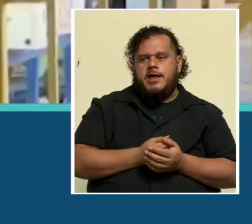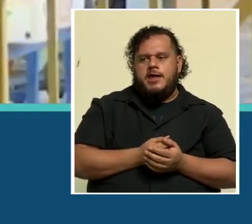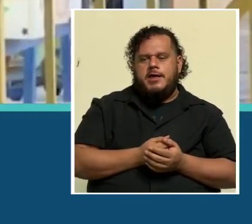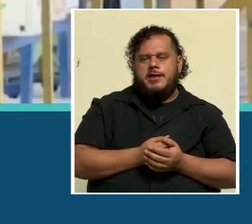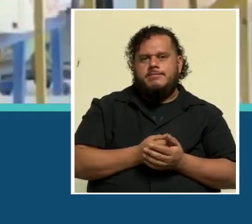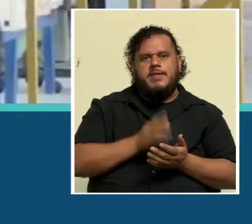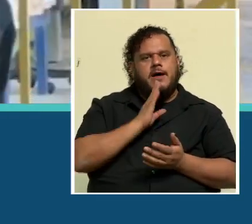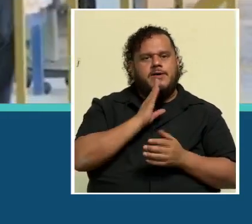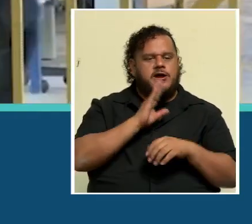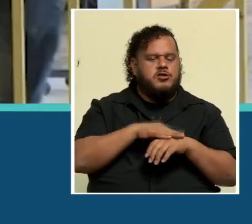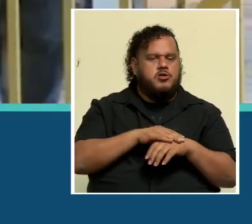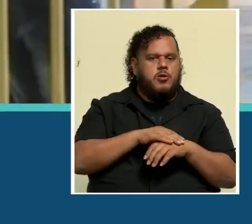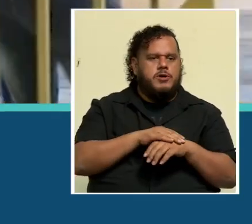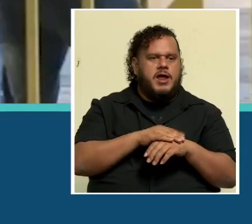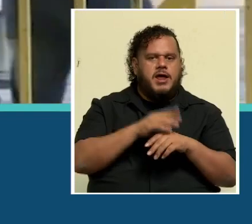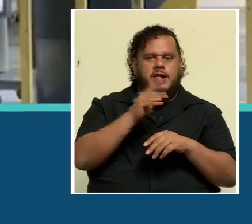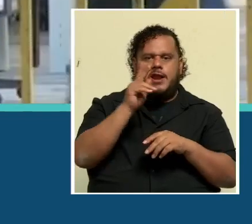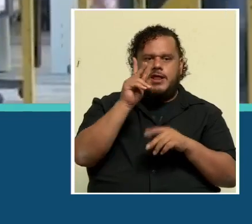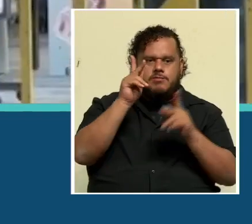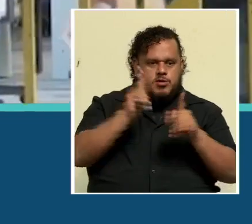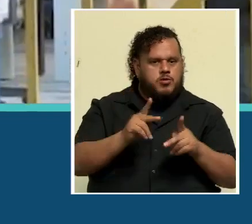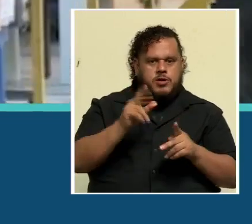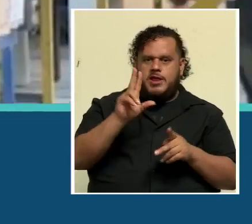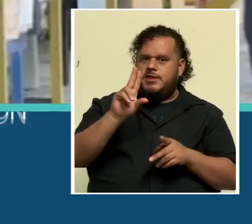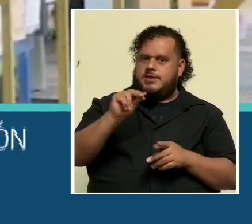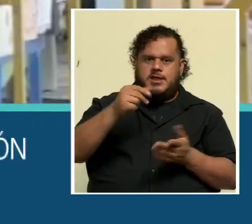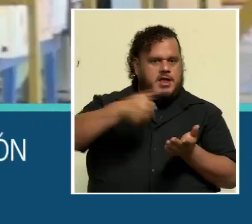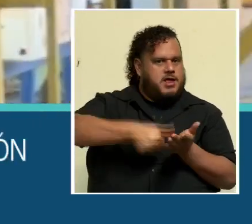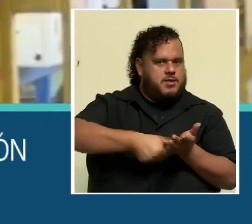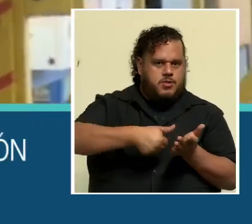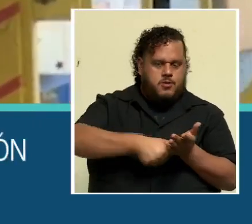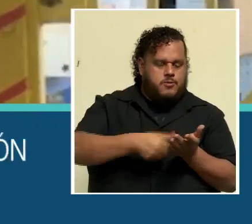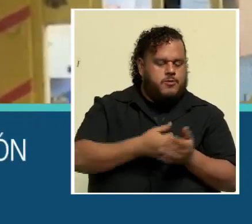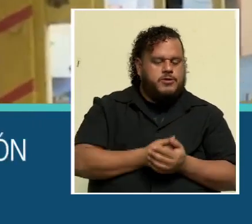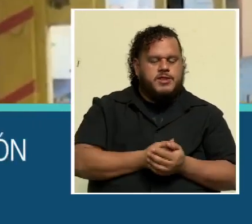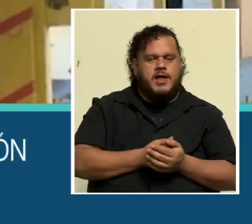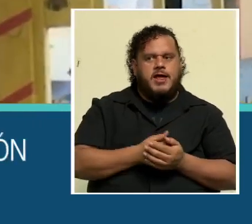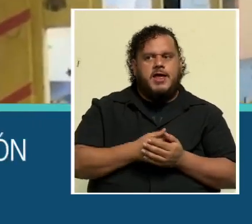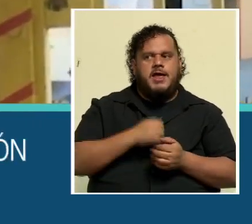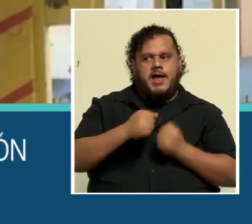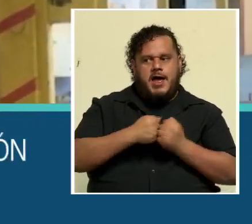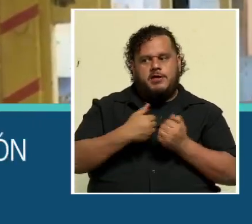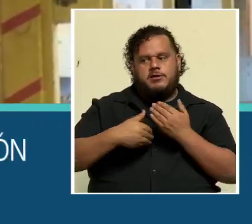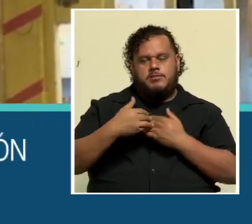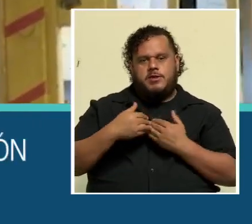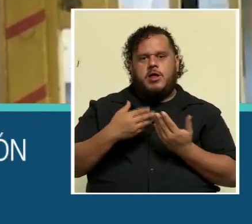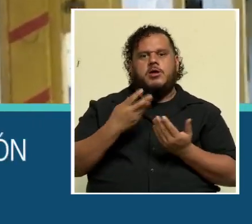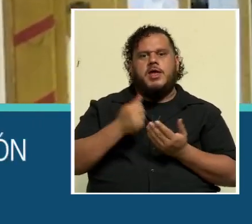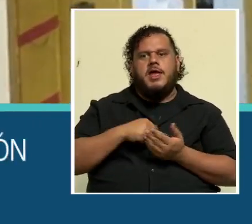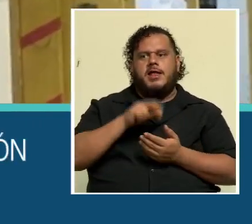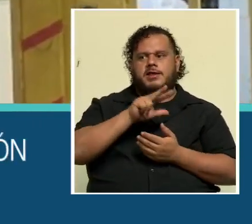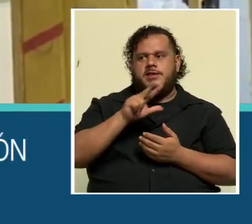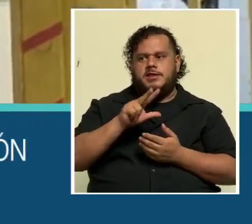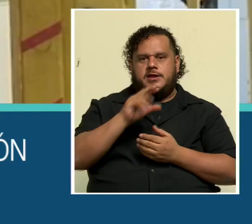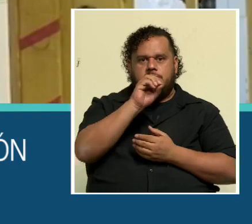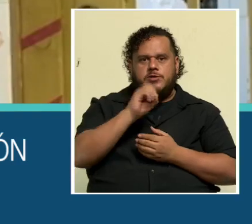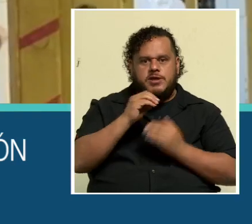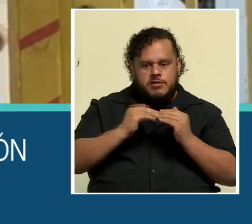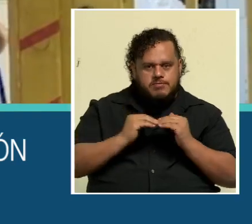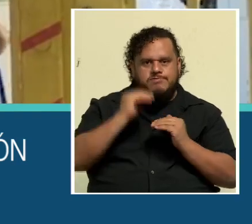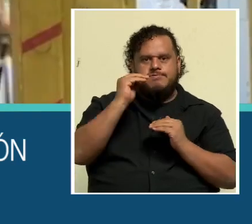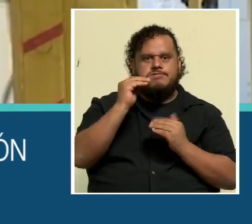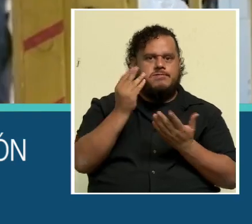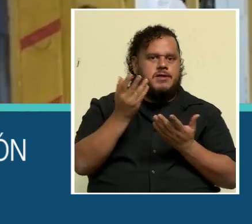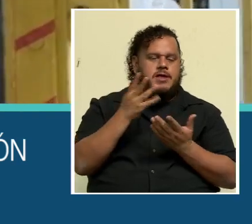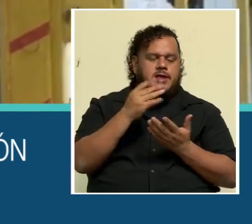tema del abstencionismo, que preocupa mucho, que la elección pasada fue bastante alto, ya superior al 33%, y